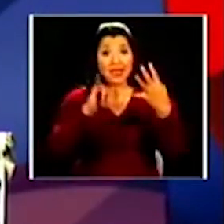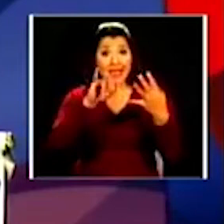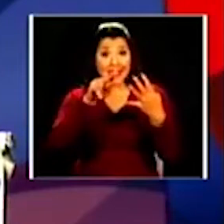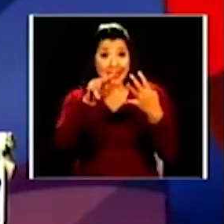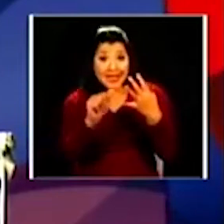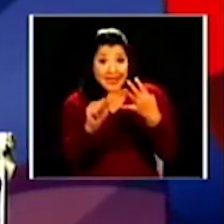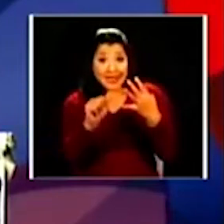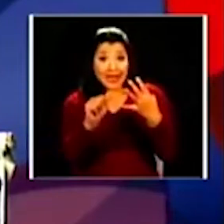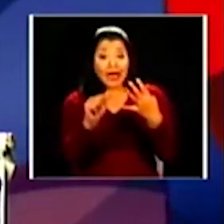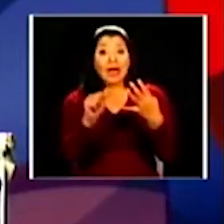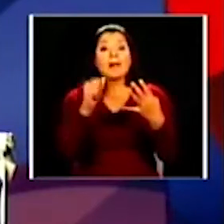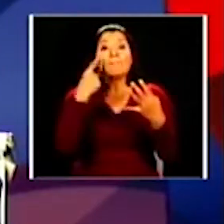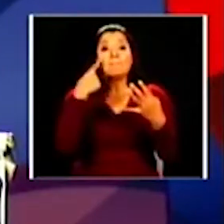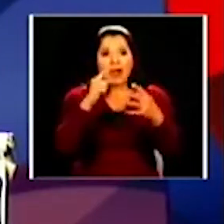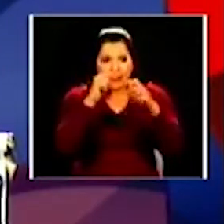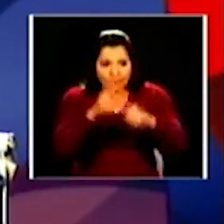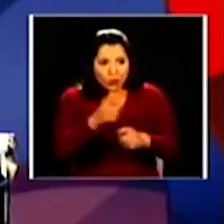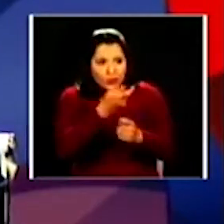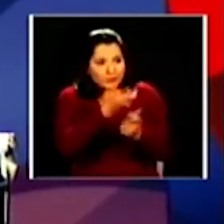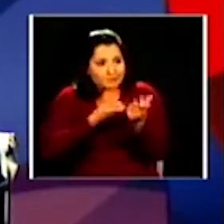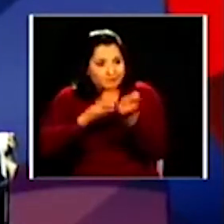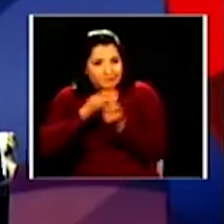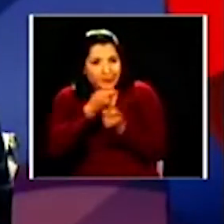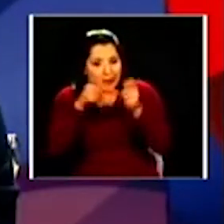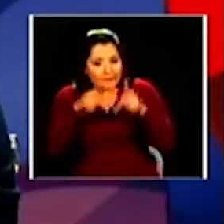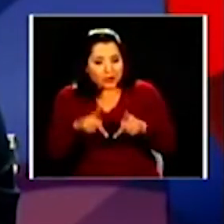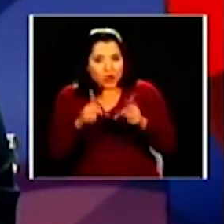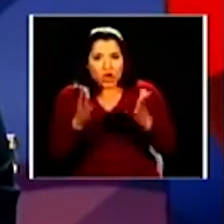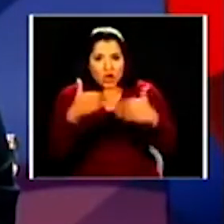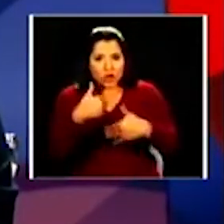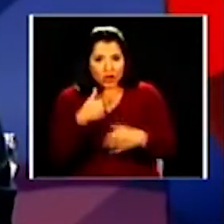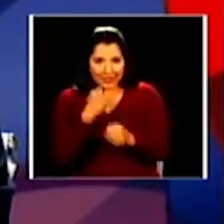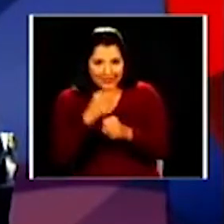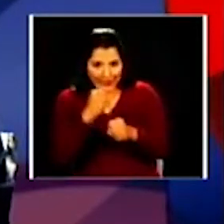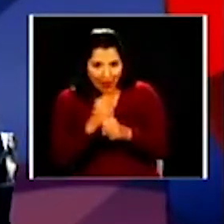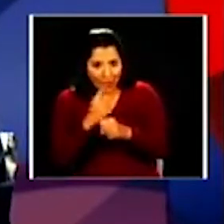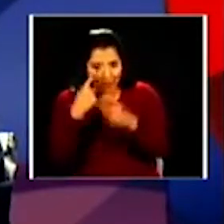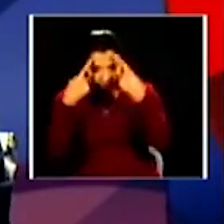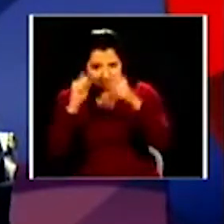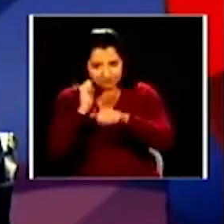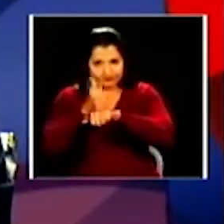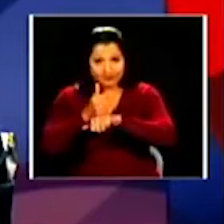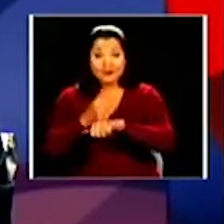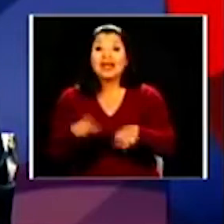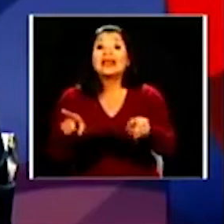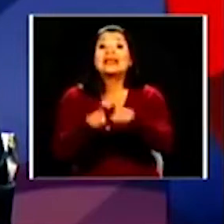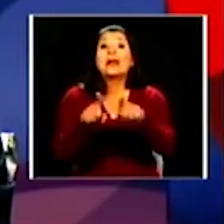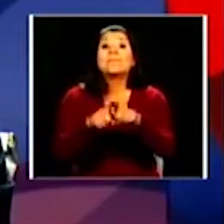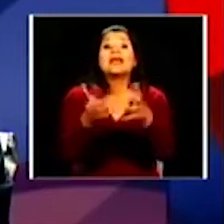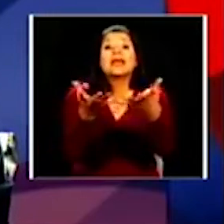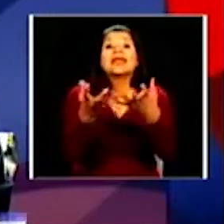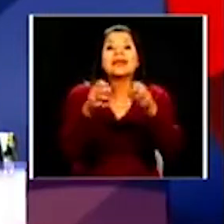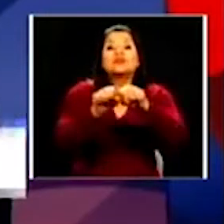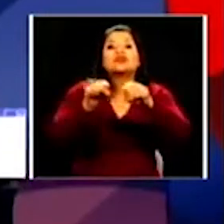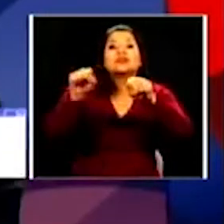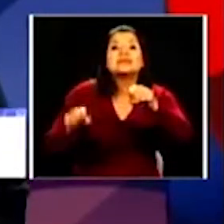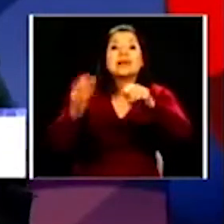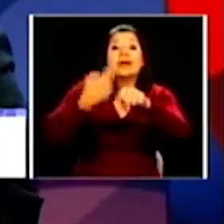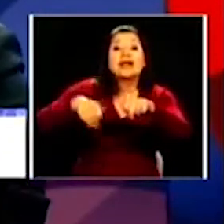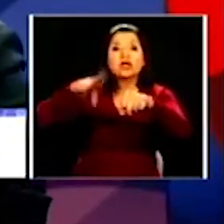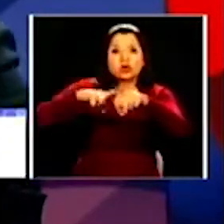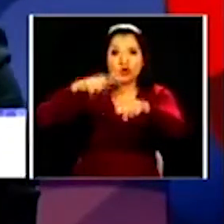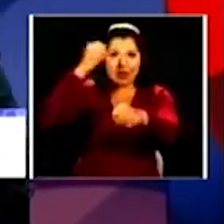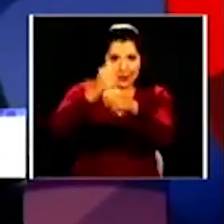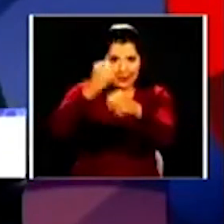están en desempleo. También necesitamos hacer lo que en nuestro programa se llama un sistema nacional de empleo, que conecta